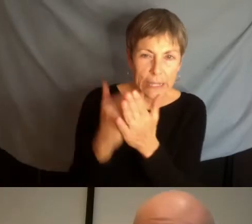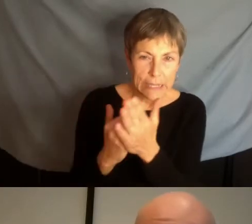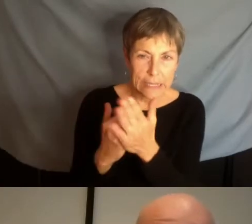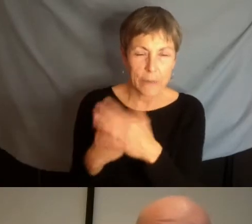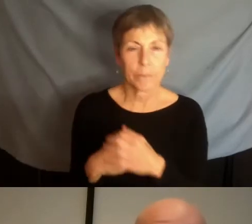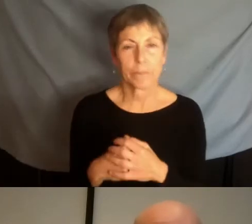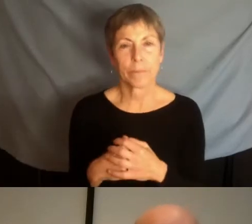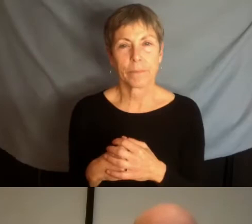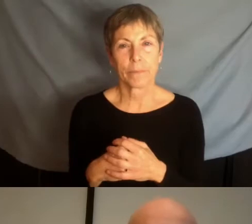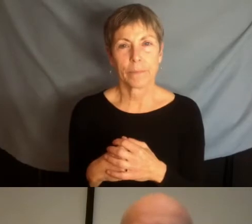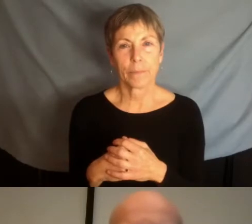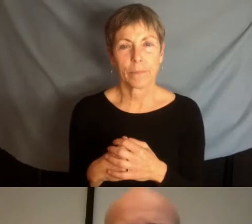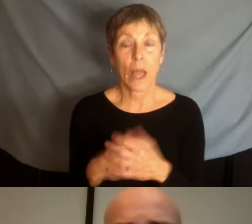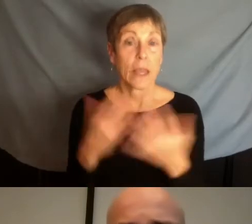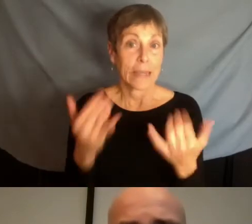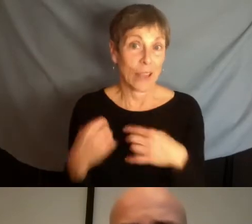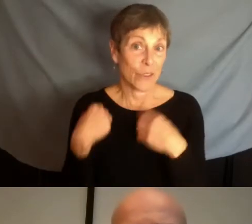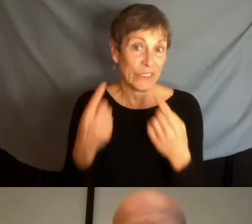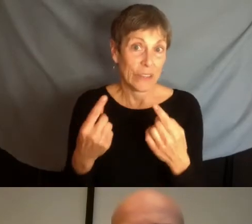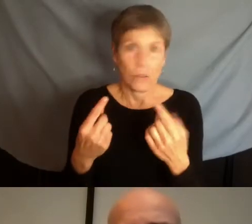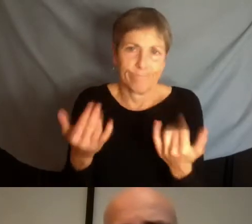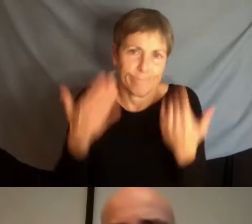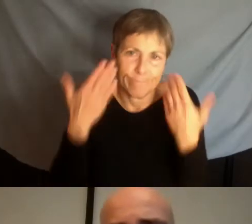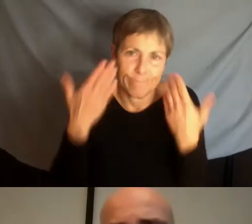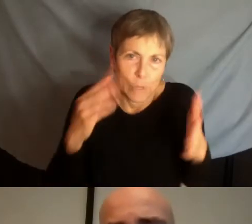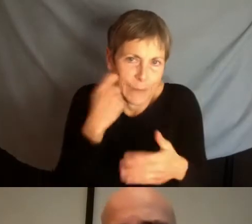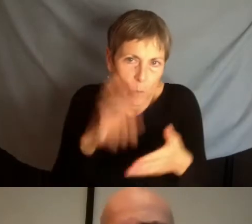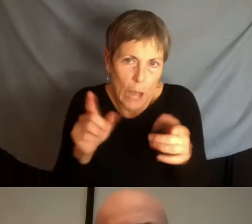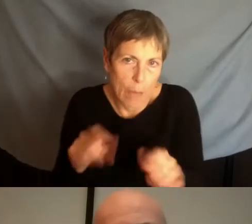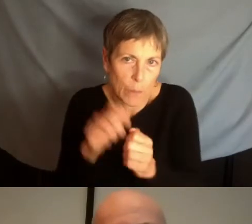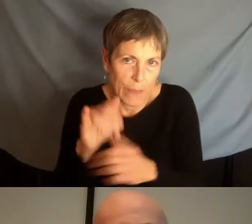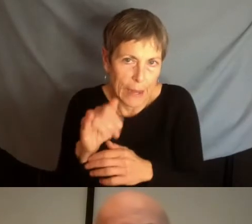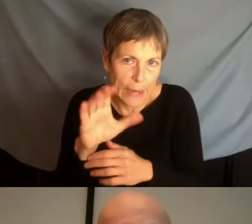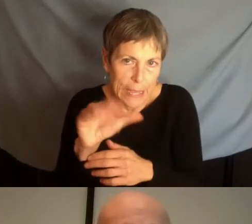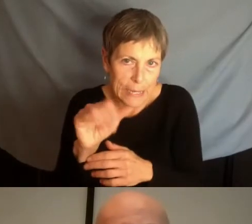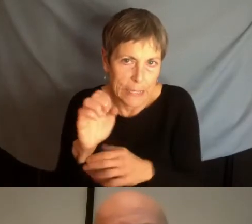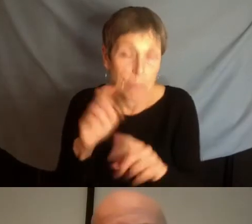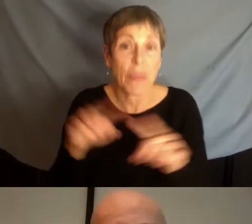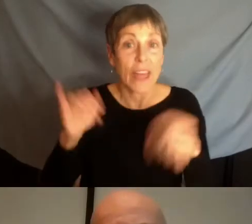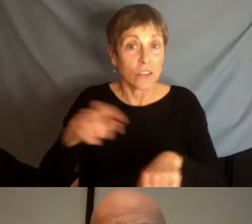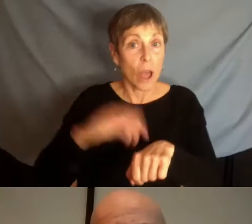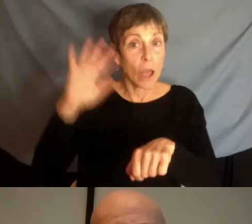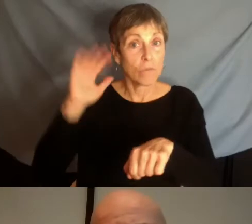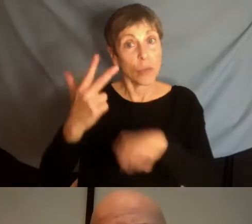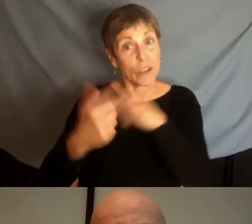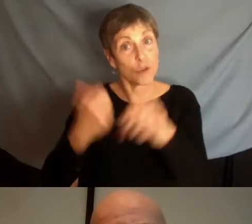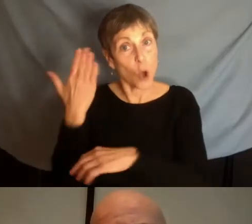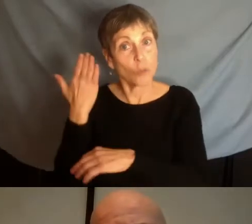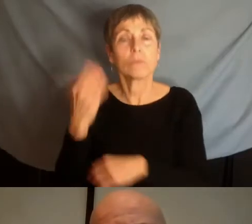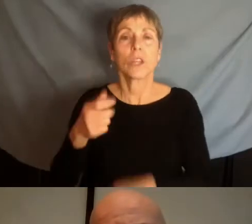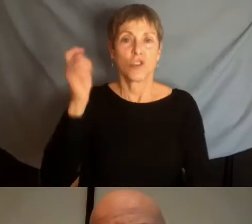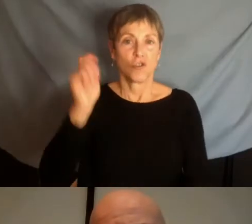de visión de terror o de vista de terror. Y en todo caso, pues ya no sé las más actualizaciones más recientes, pero en ese